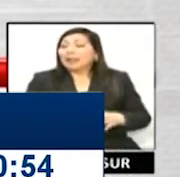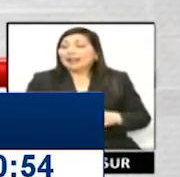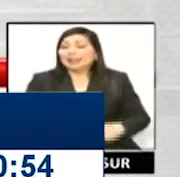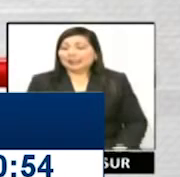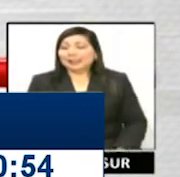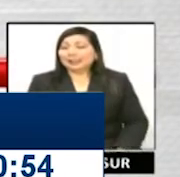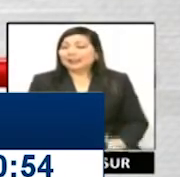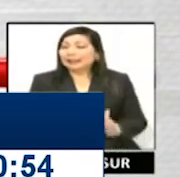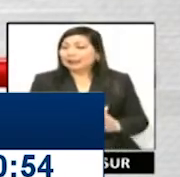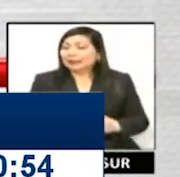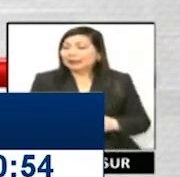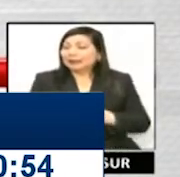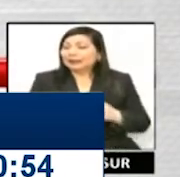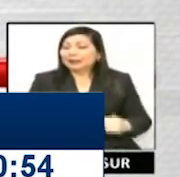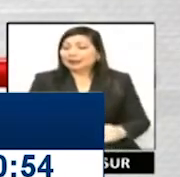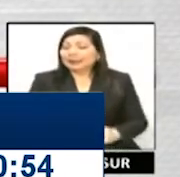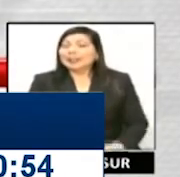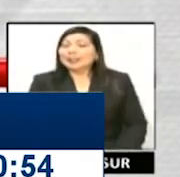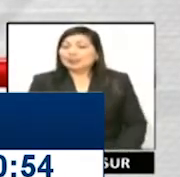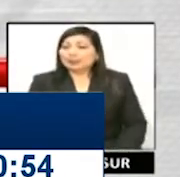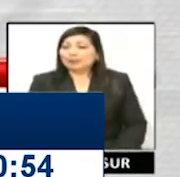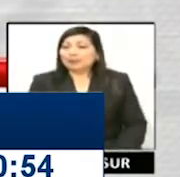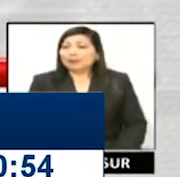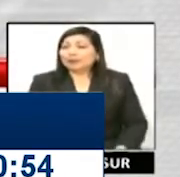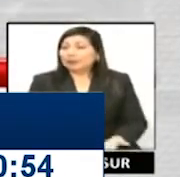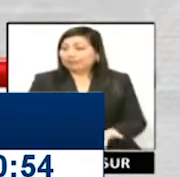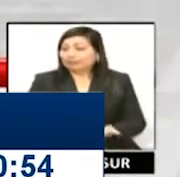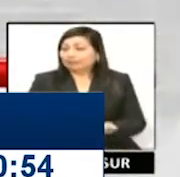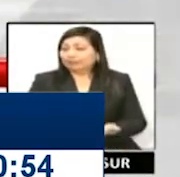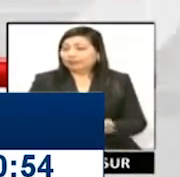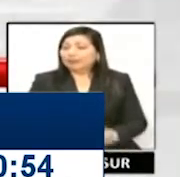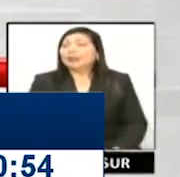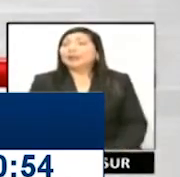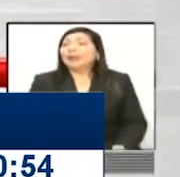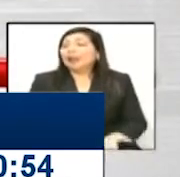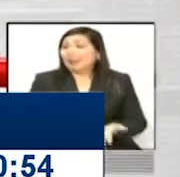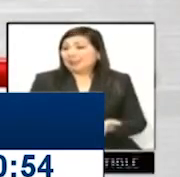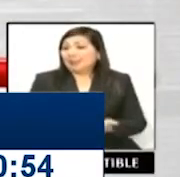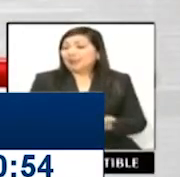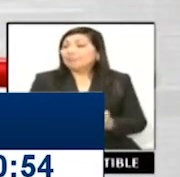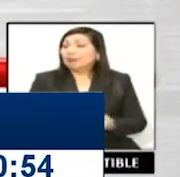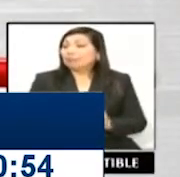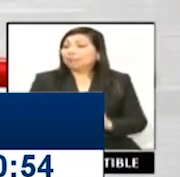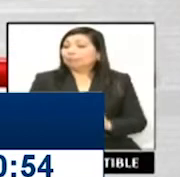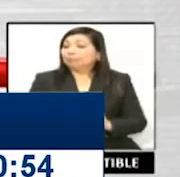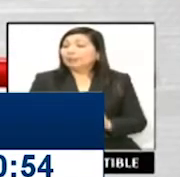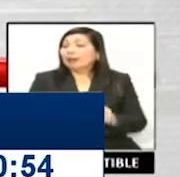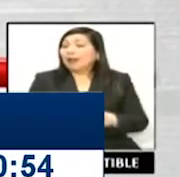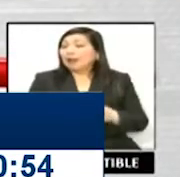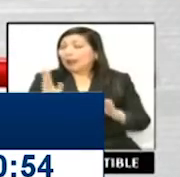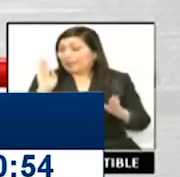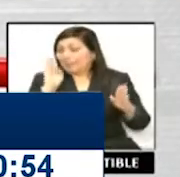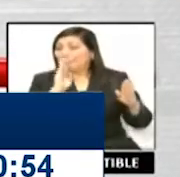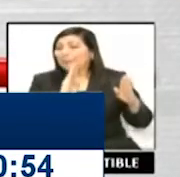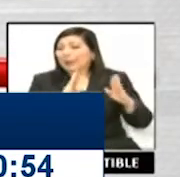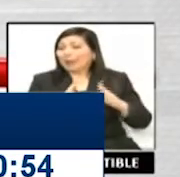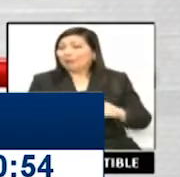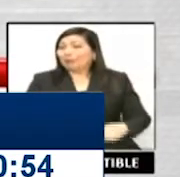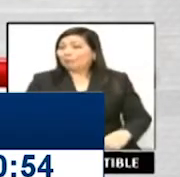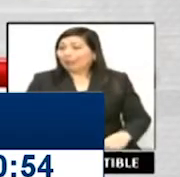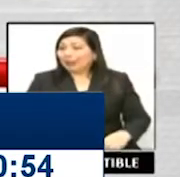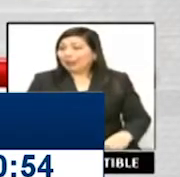las organizaciones internacionales. El Centro de Convenciones de Lima debe convertirse en una gran preocupación para las